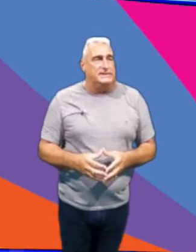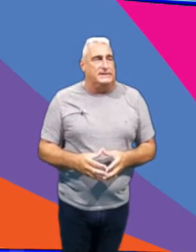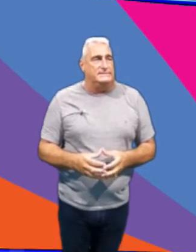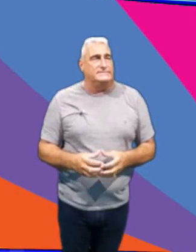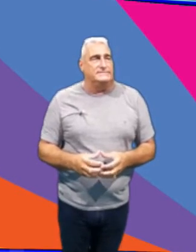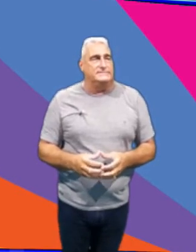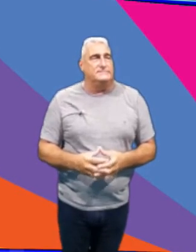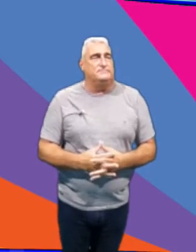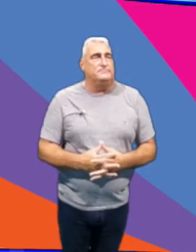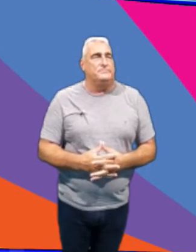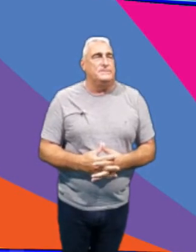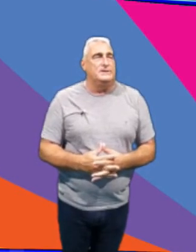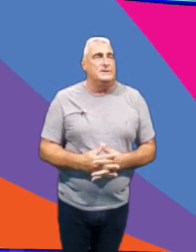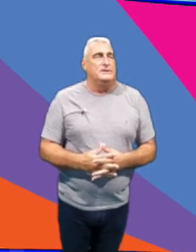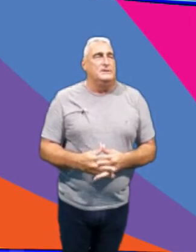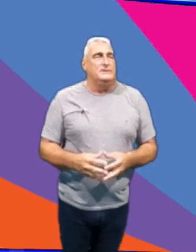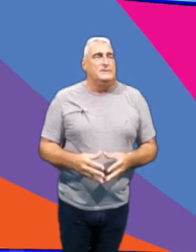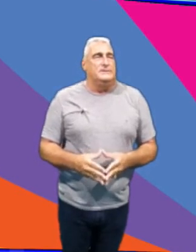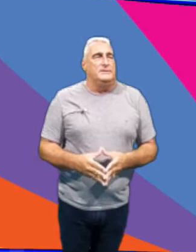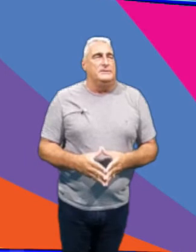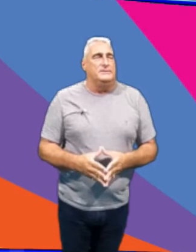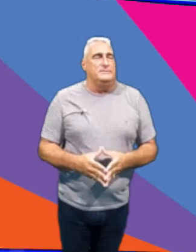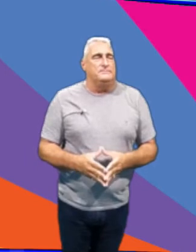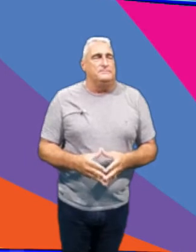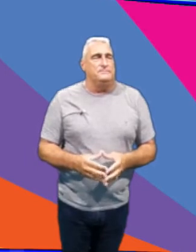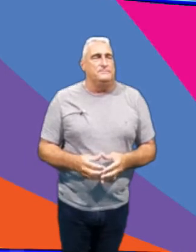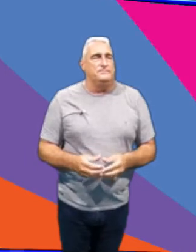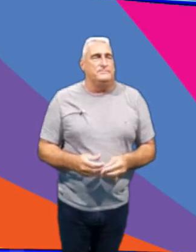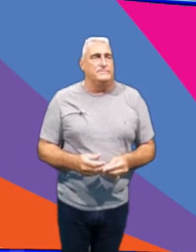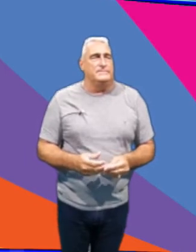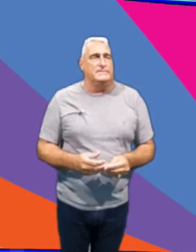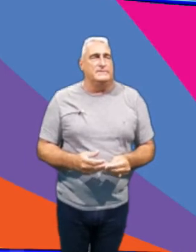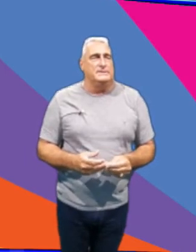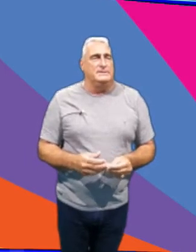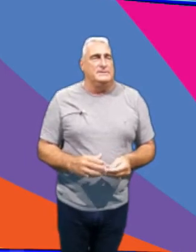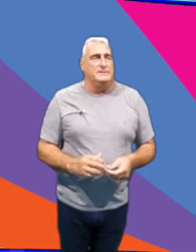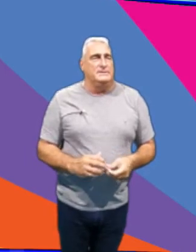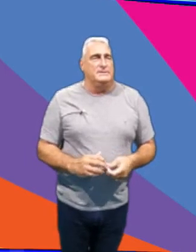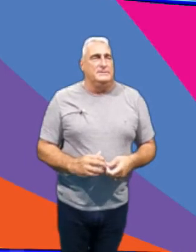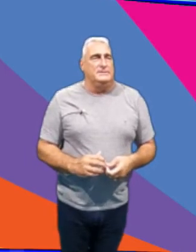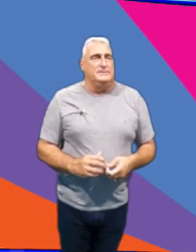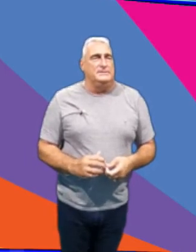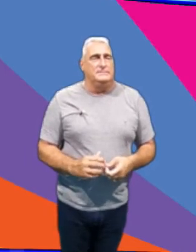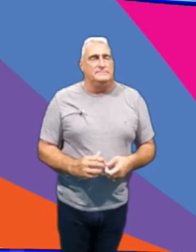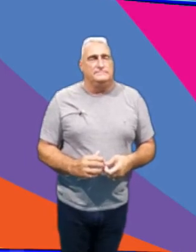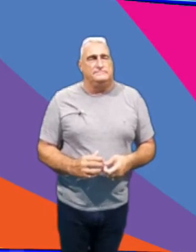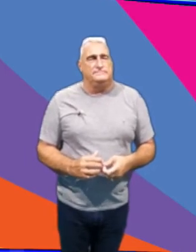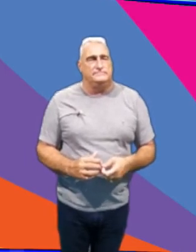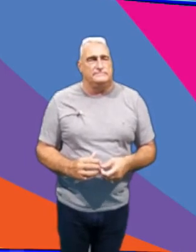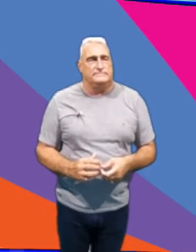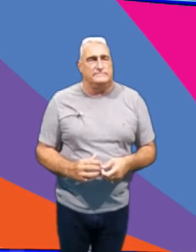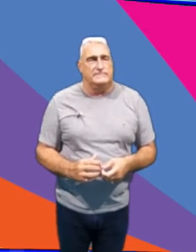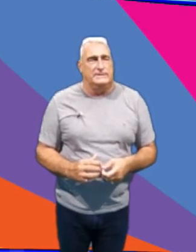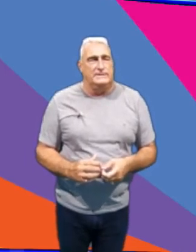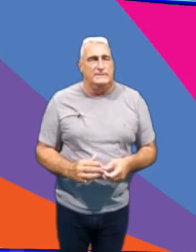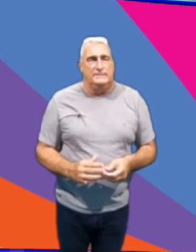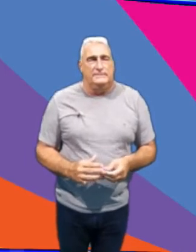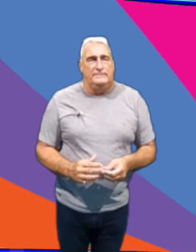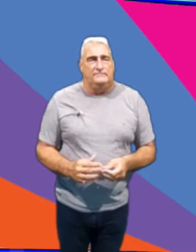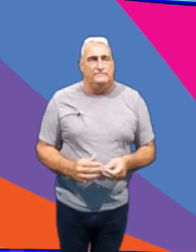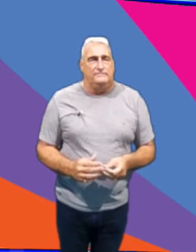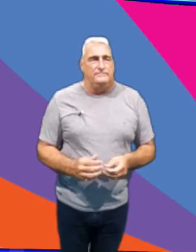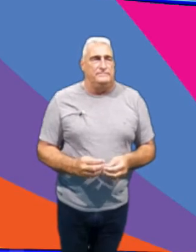atrás. No voy a hacer una lectura de las elecciones que